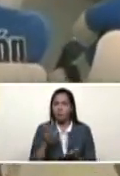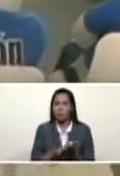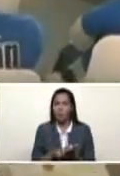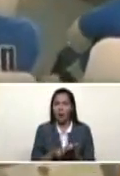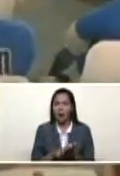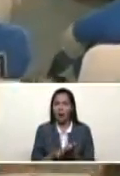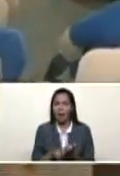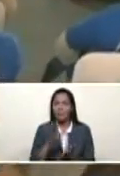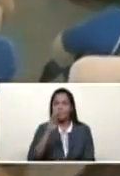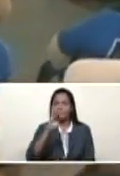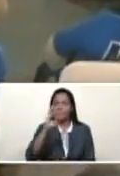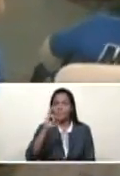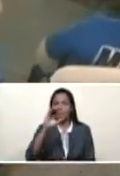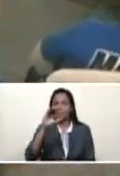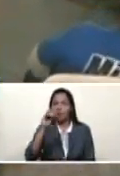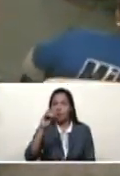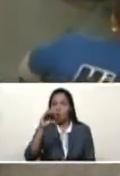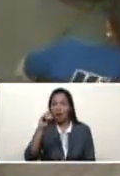bicoca de